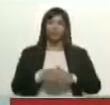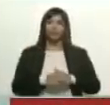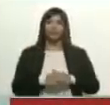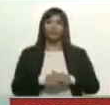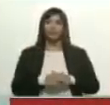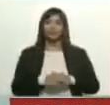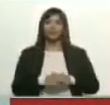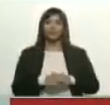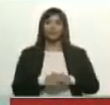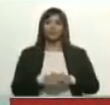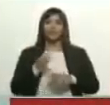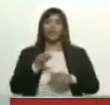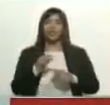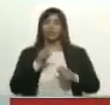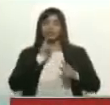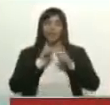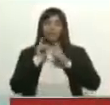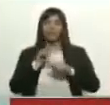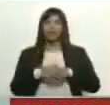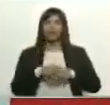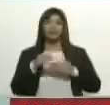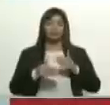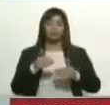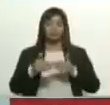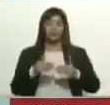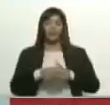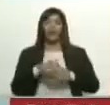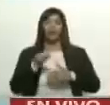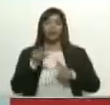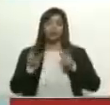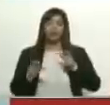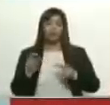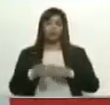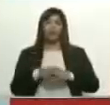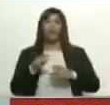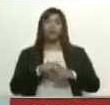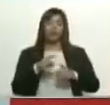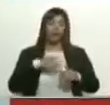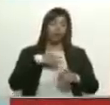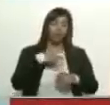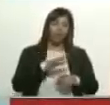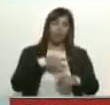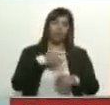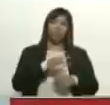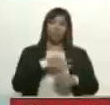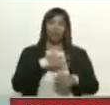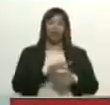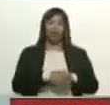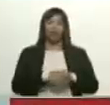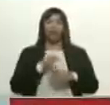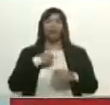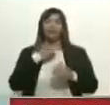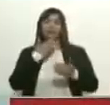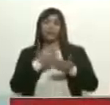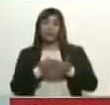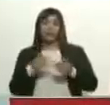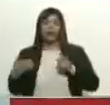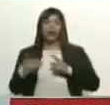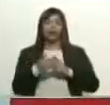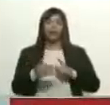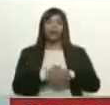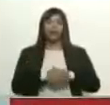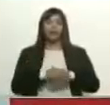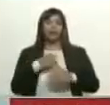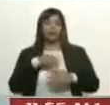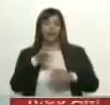ese disfraz que fueron colocándole a estas personas para justificar luego la andanada de ataques que